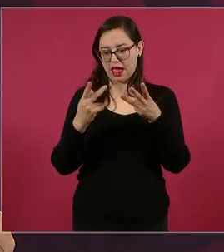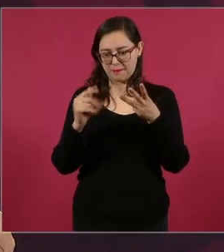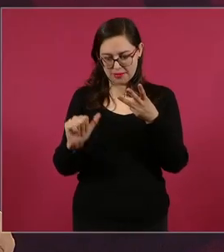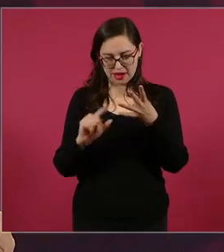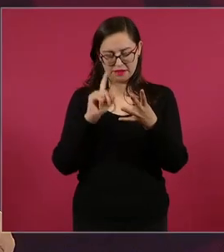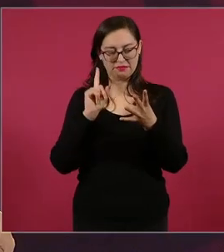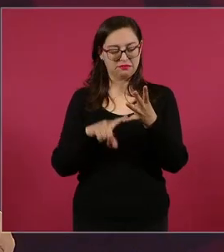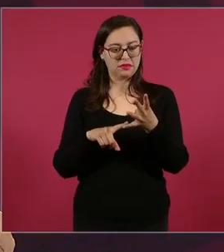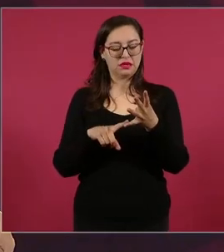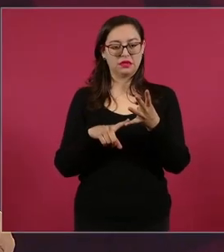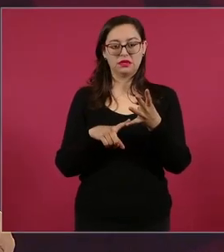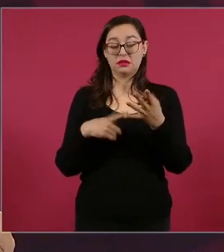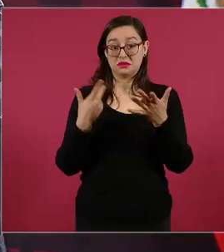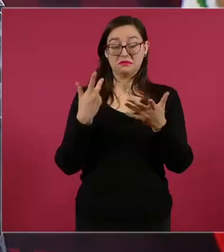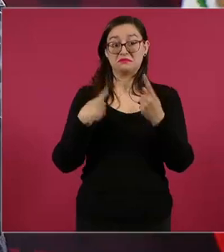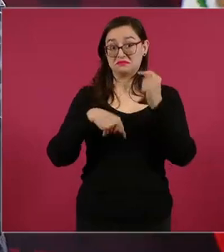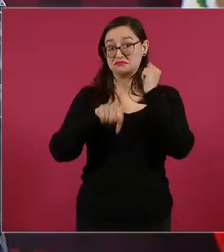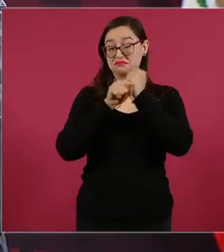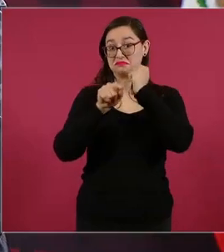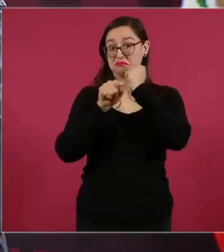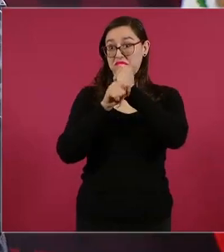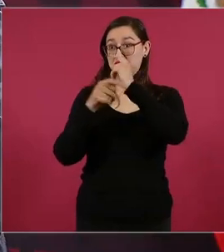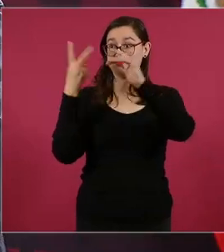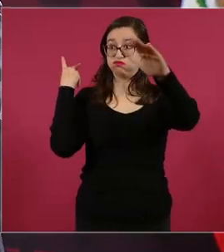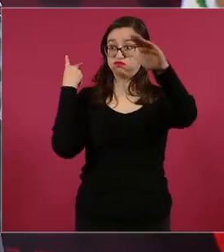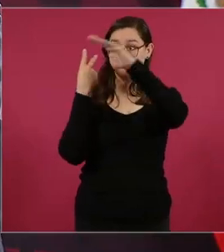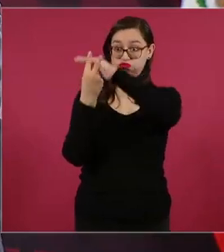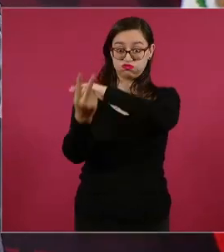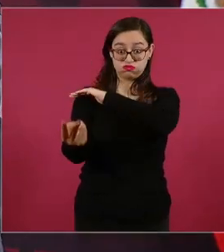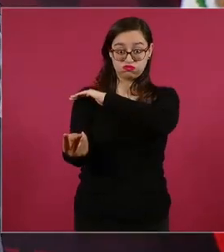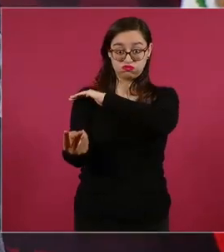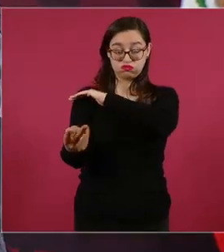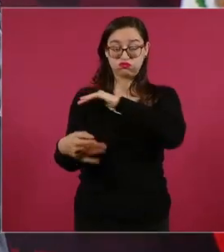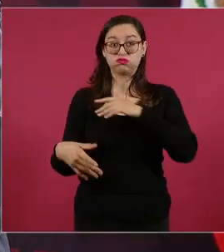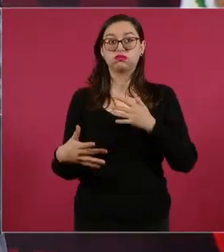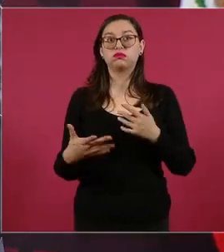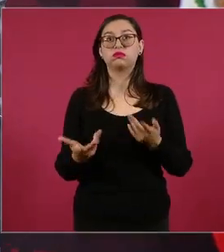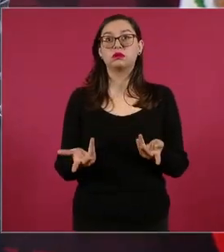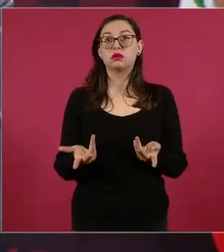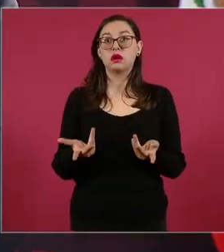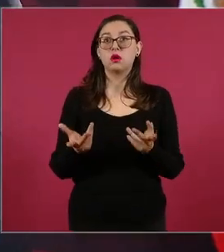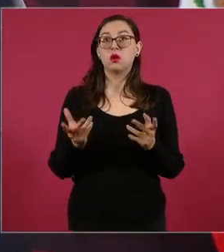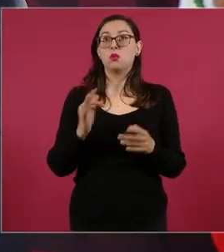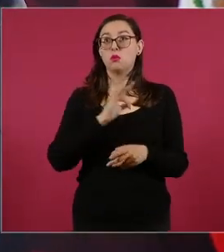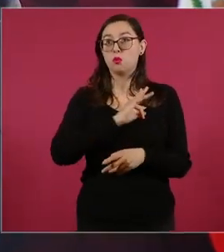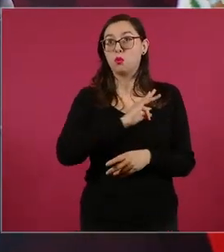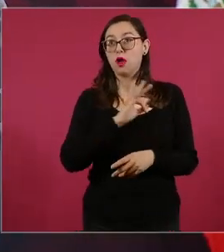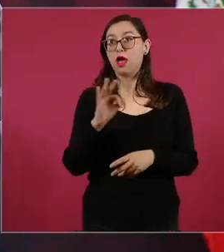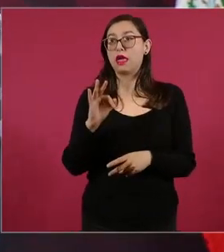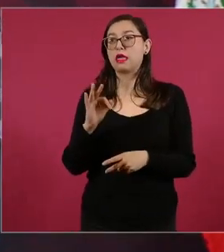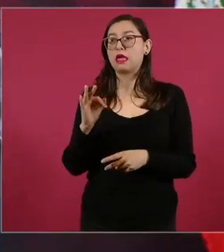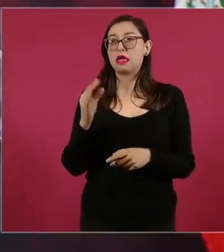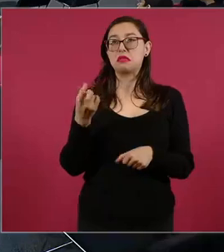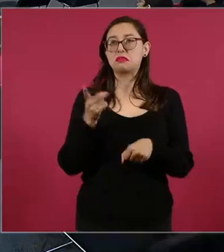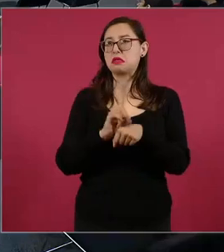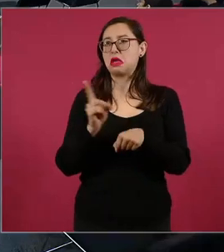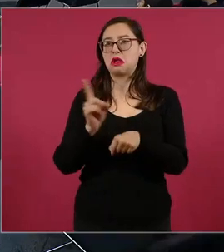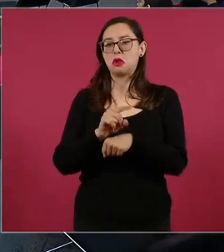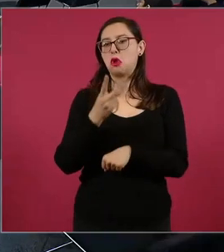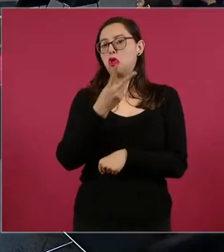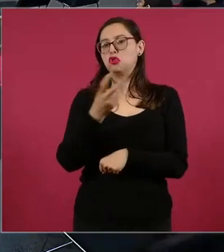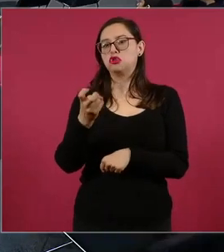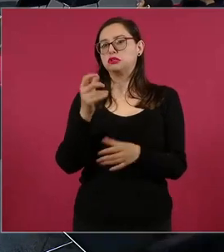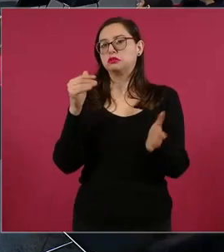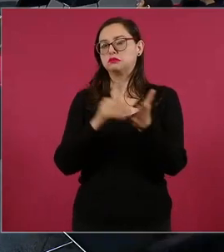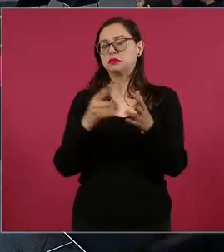Se va a ayudar mucho en el transporte, se va a tener capacidad de movilizar a 200,000